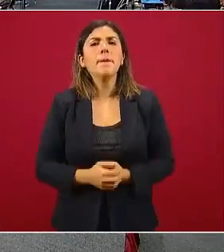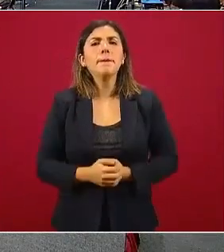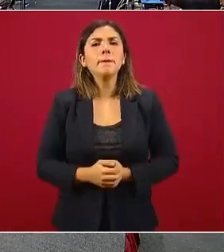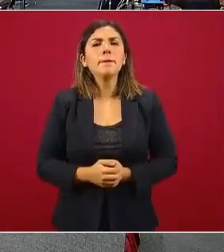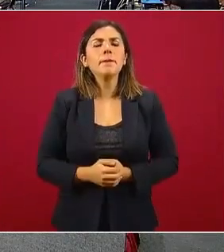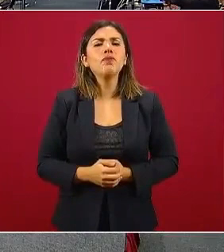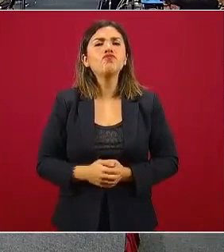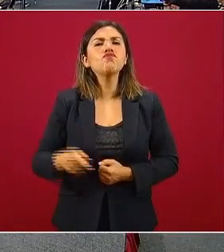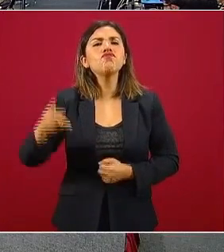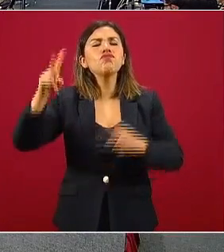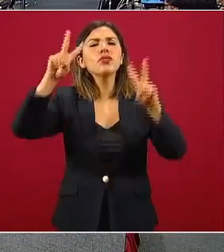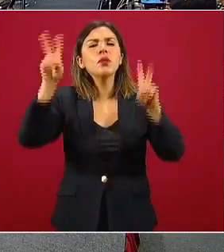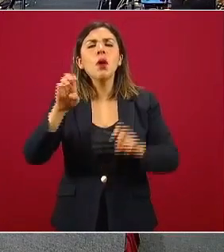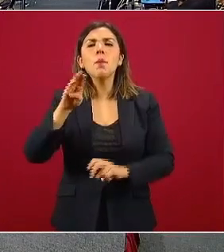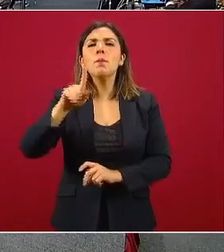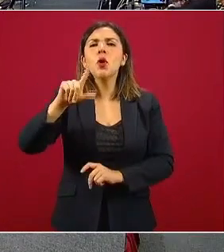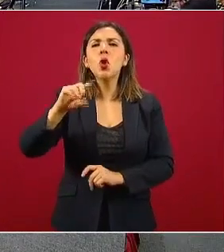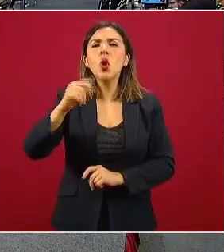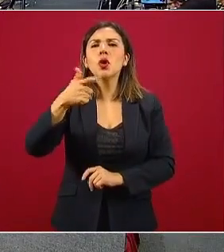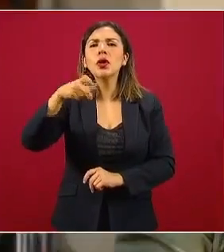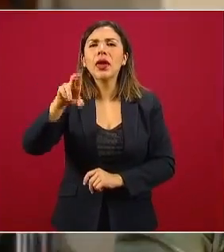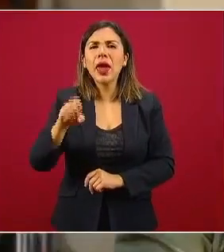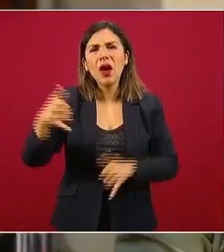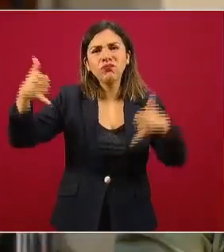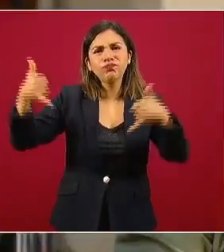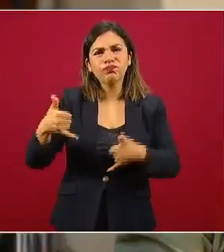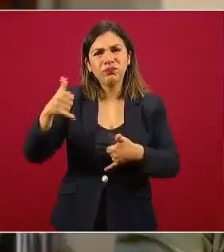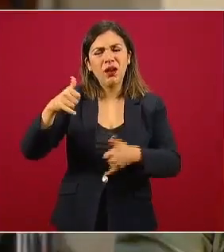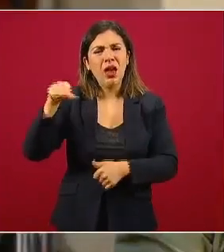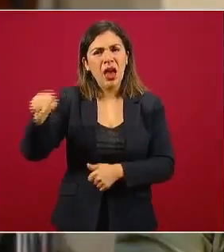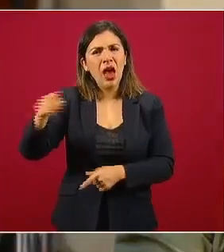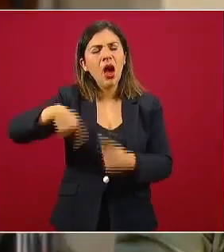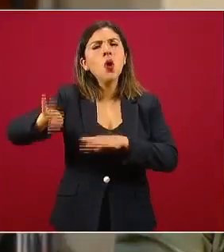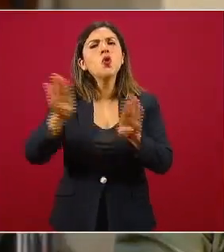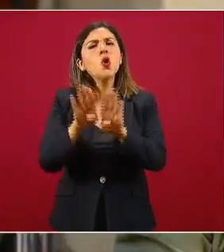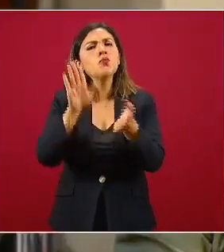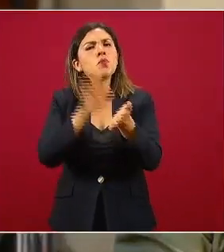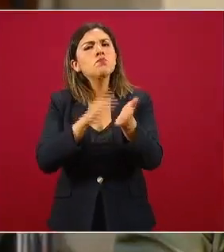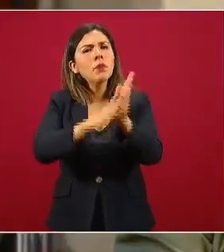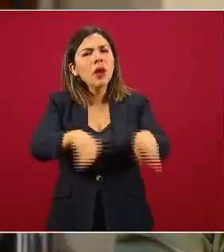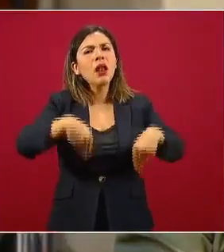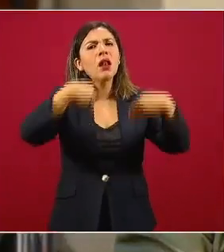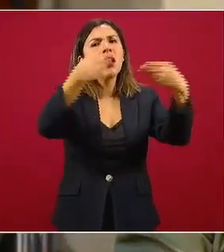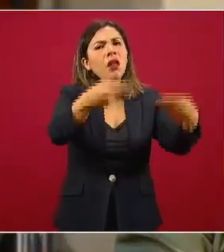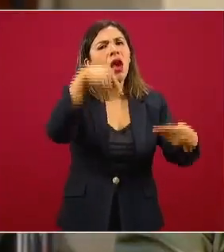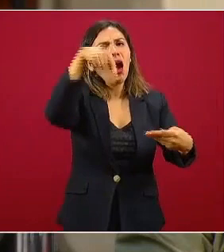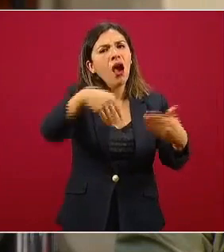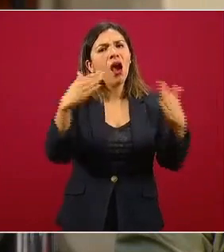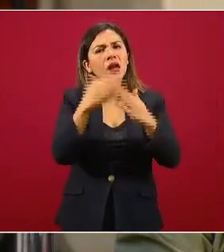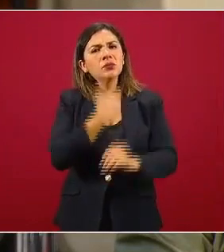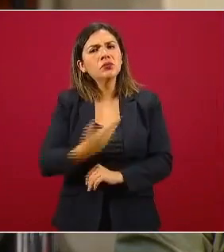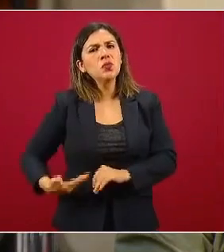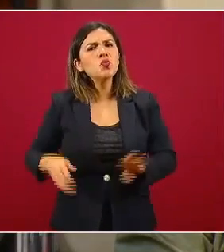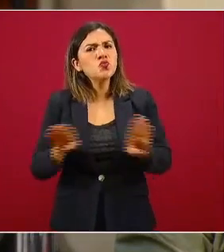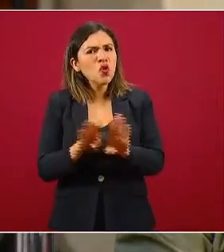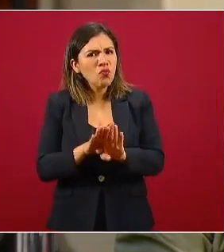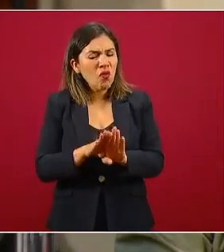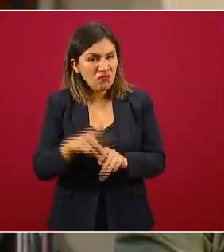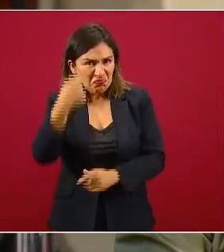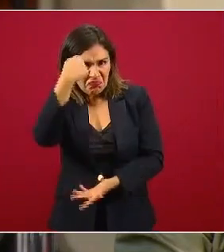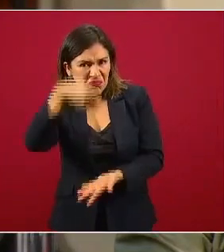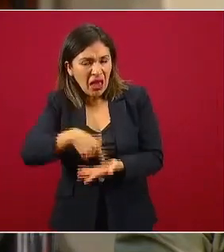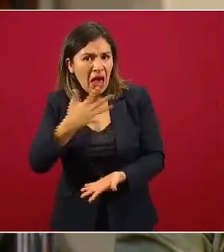amplio, presidente, ¿cómo es que llegó exactamente el documento a Palacio Nacional? ¿Cree usted que hay un plan de